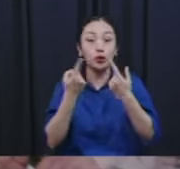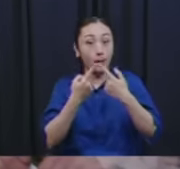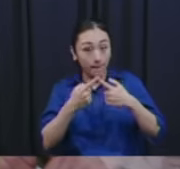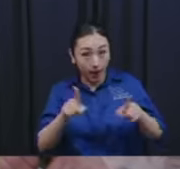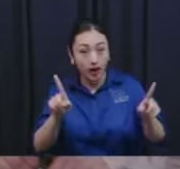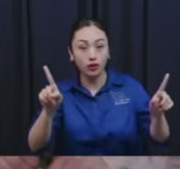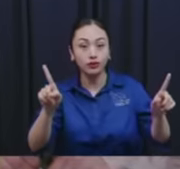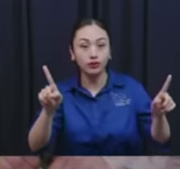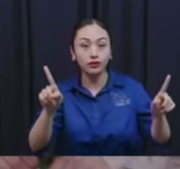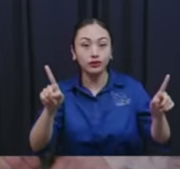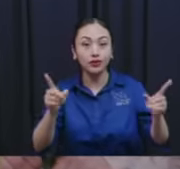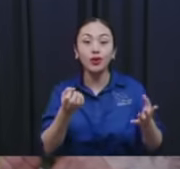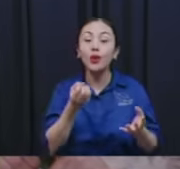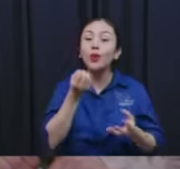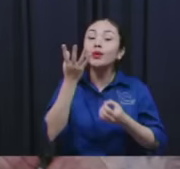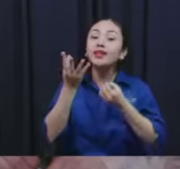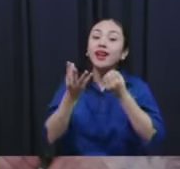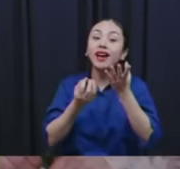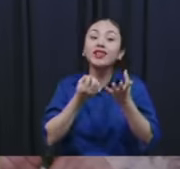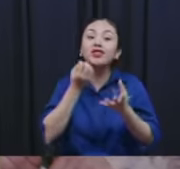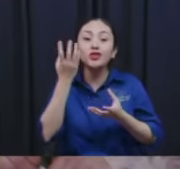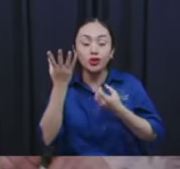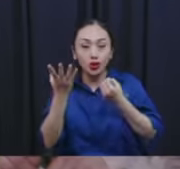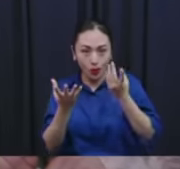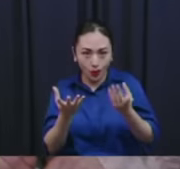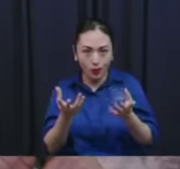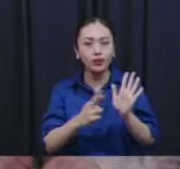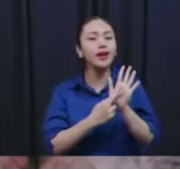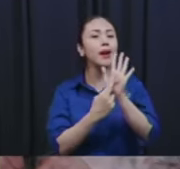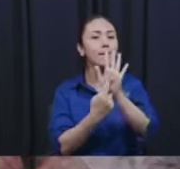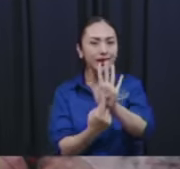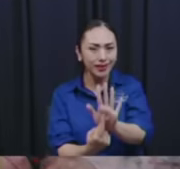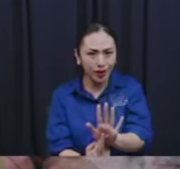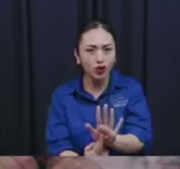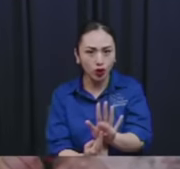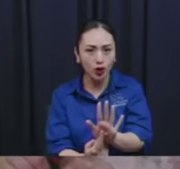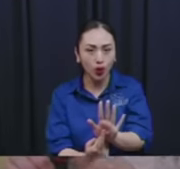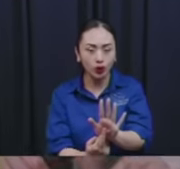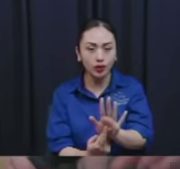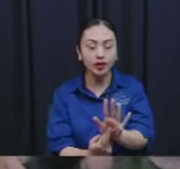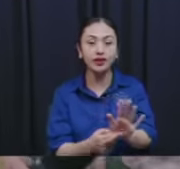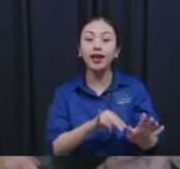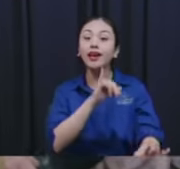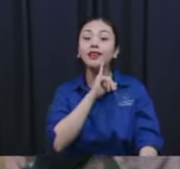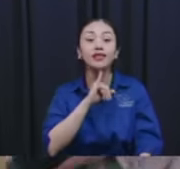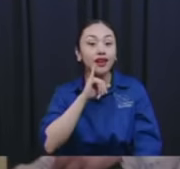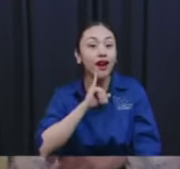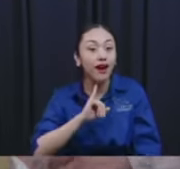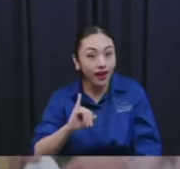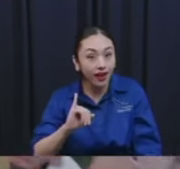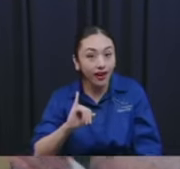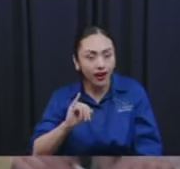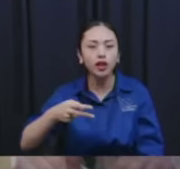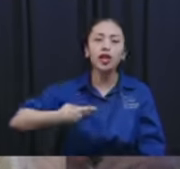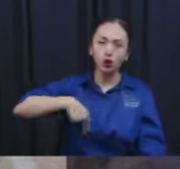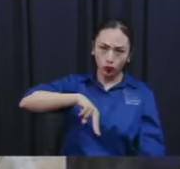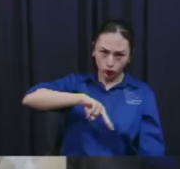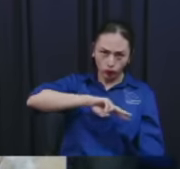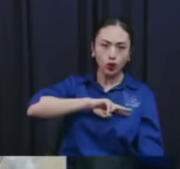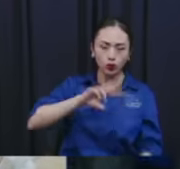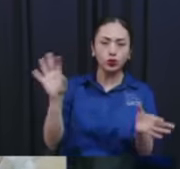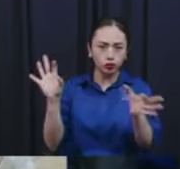himno que tiene una gran representación para Israel y como nosotros estamos ligados íntimamente con